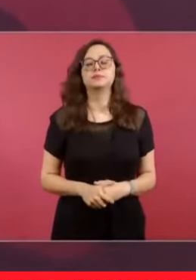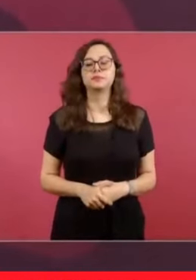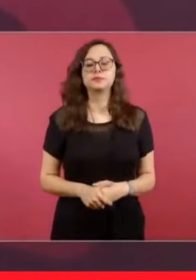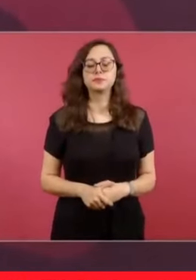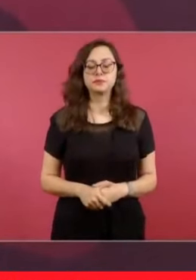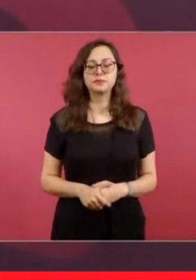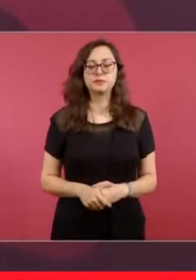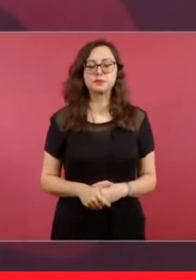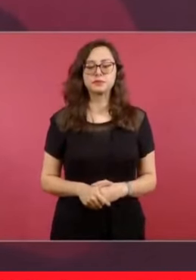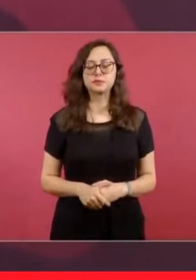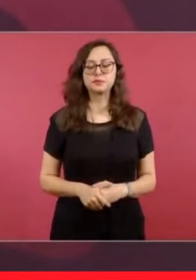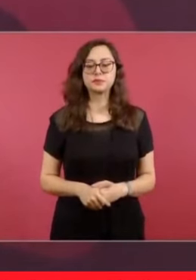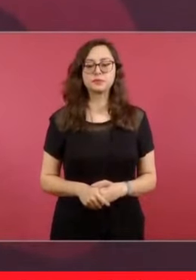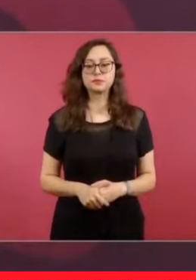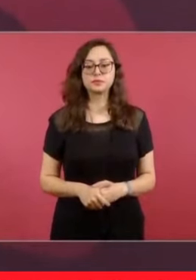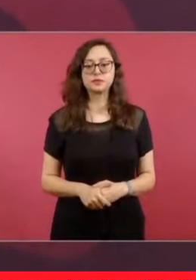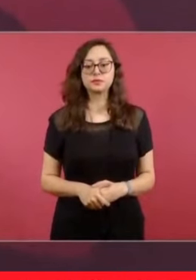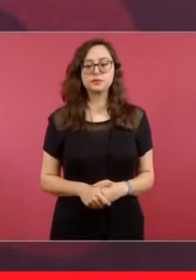asunto